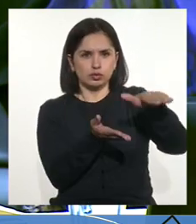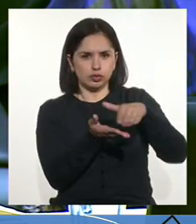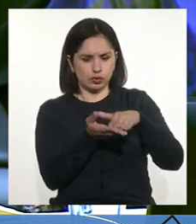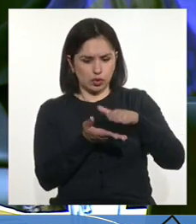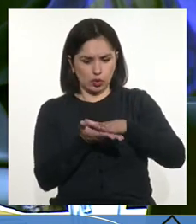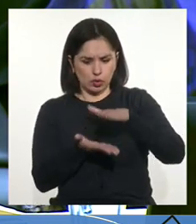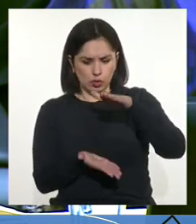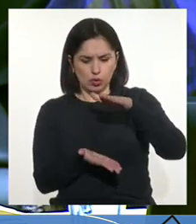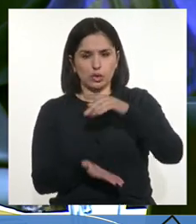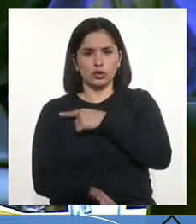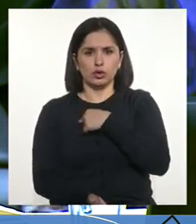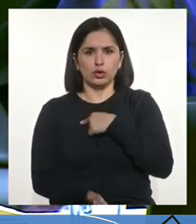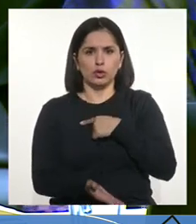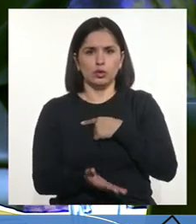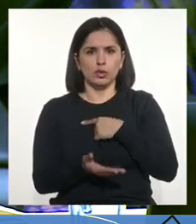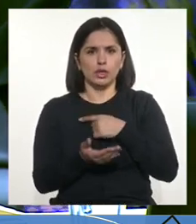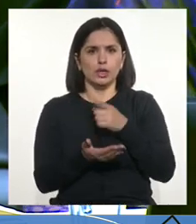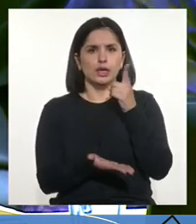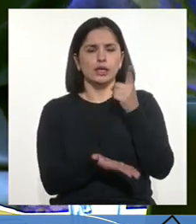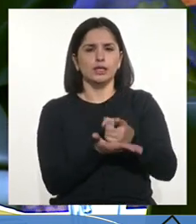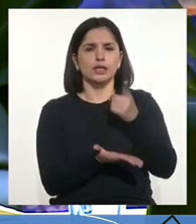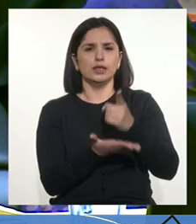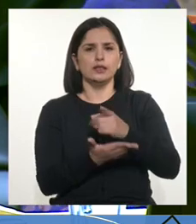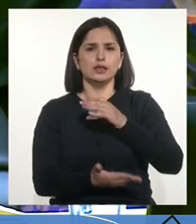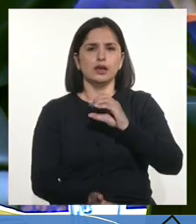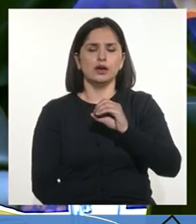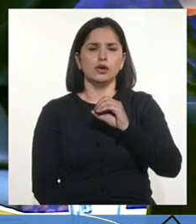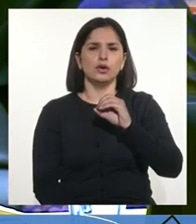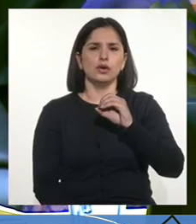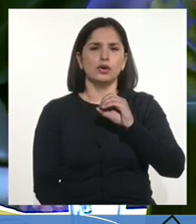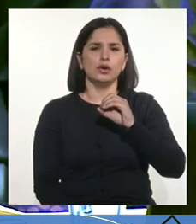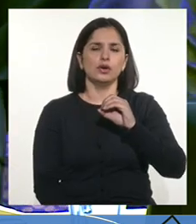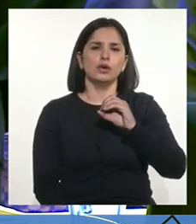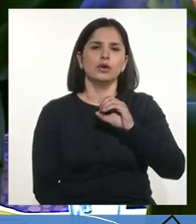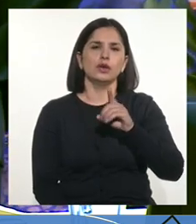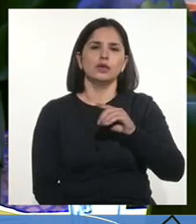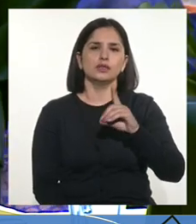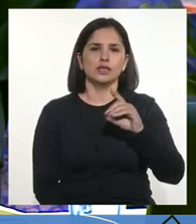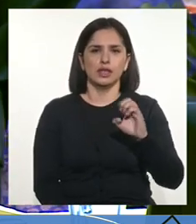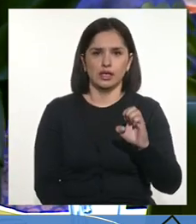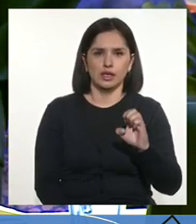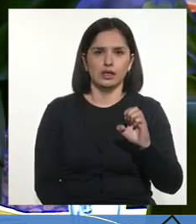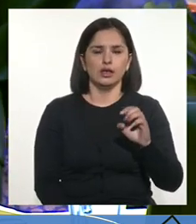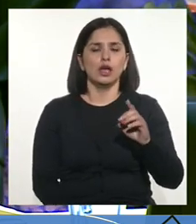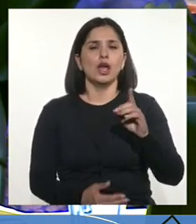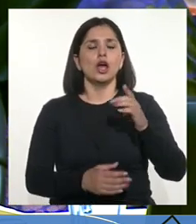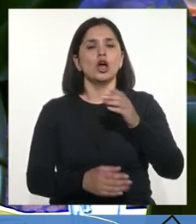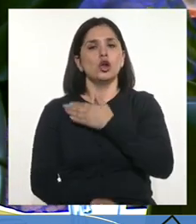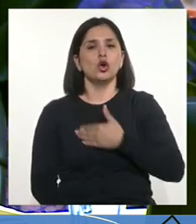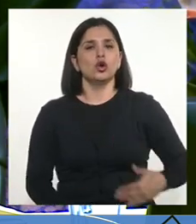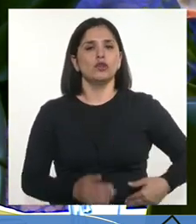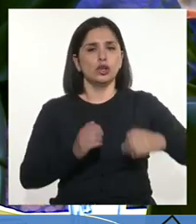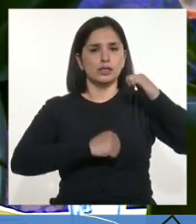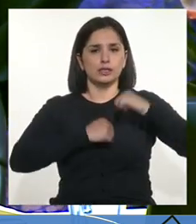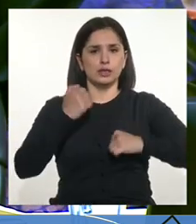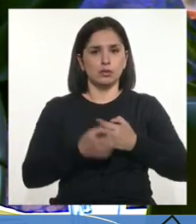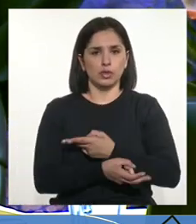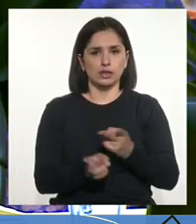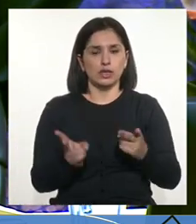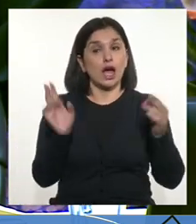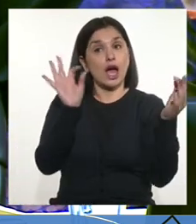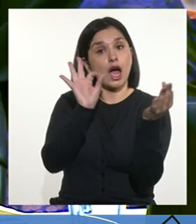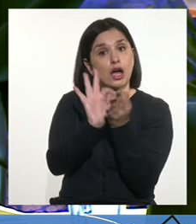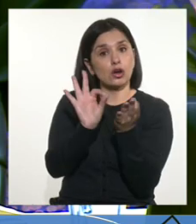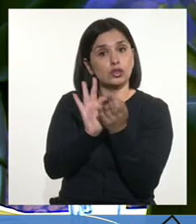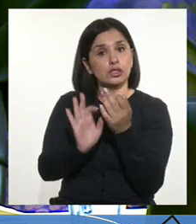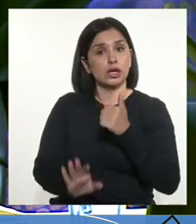titulado directrices de la oecd sobre el gobierno corporativo de las empresas públicas recomiendan el cumplimiento